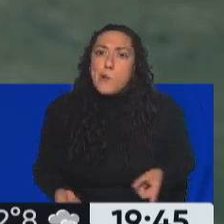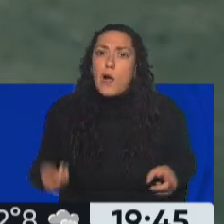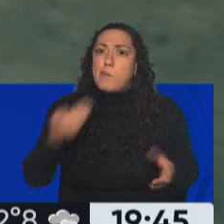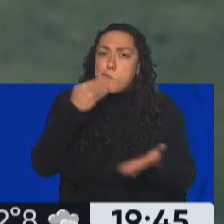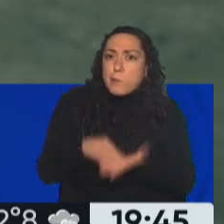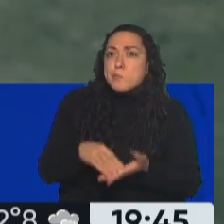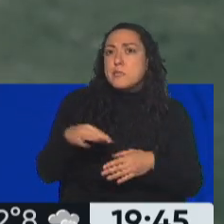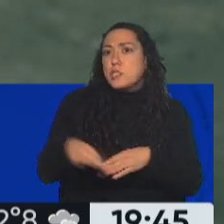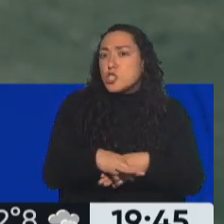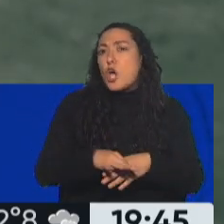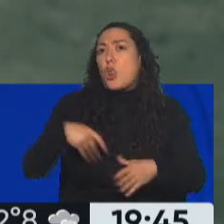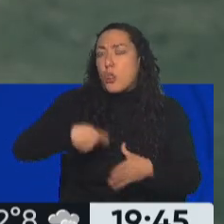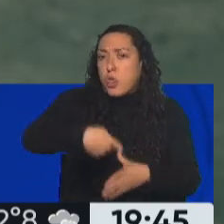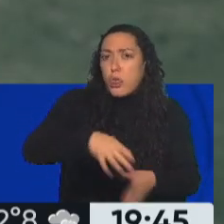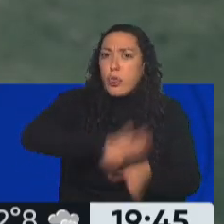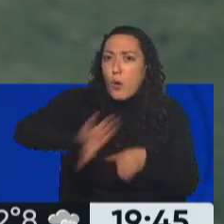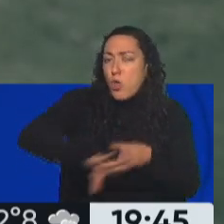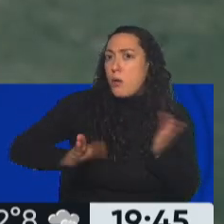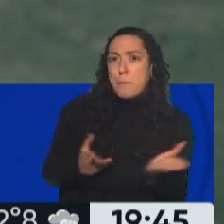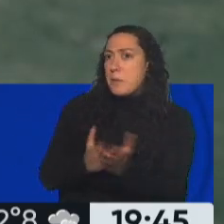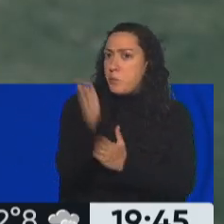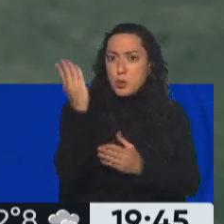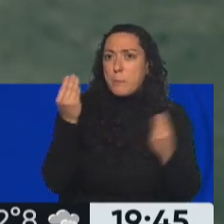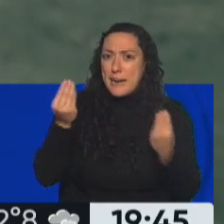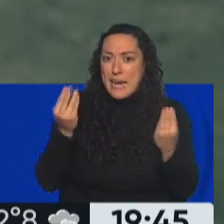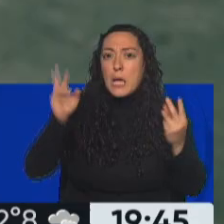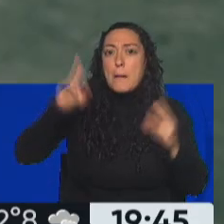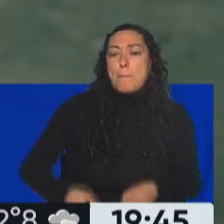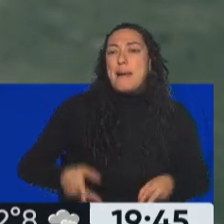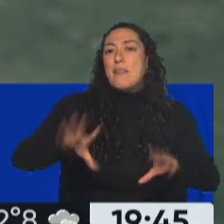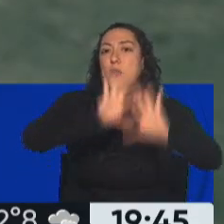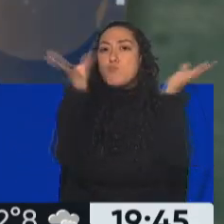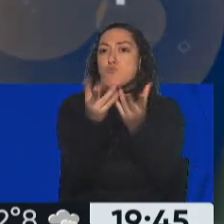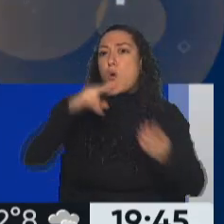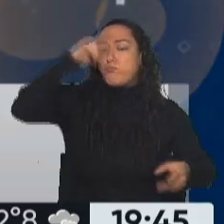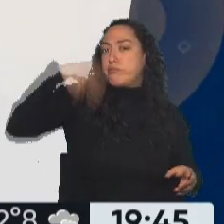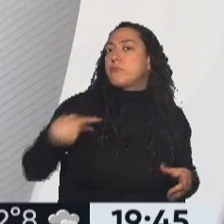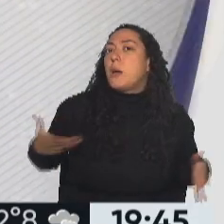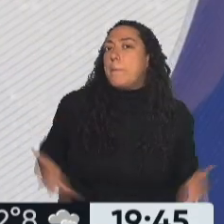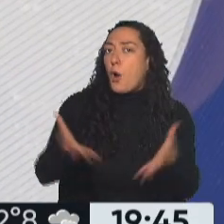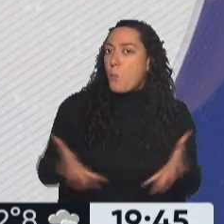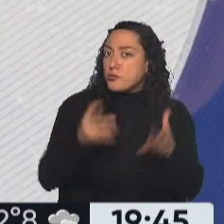necesitan, convirtiéndolo en deudores perpetuos para promover la agenda de las élites globales.